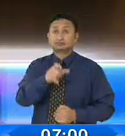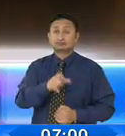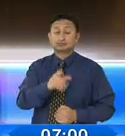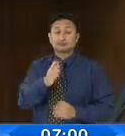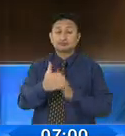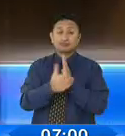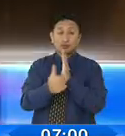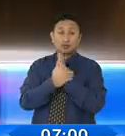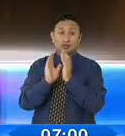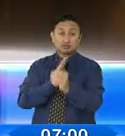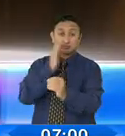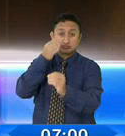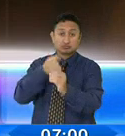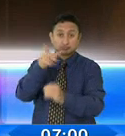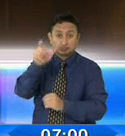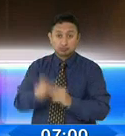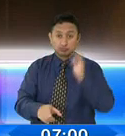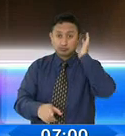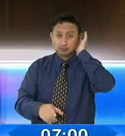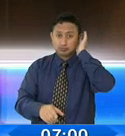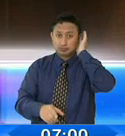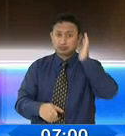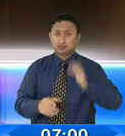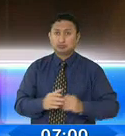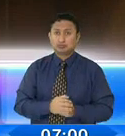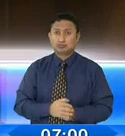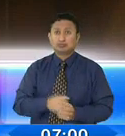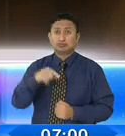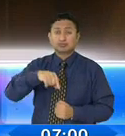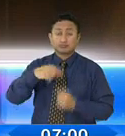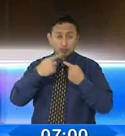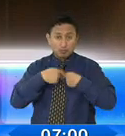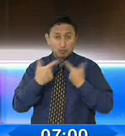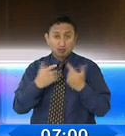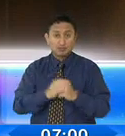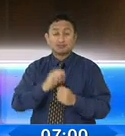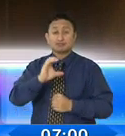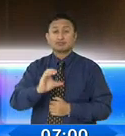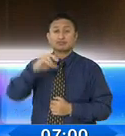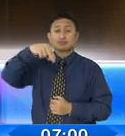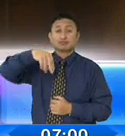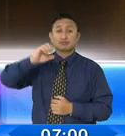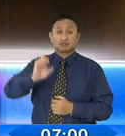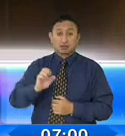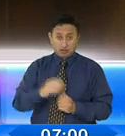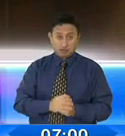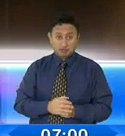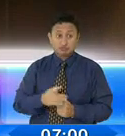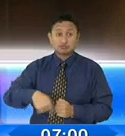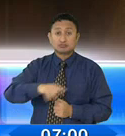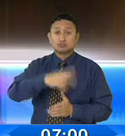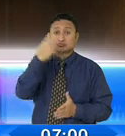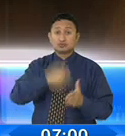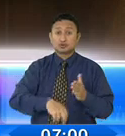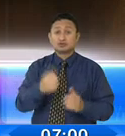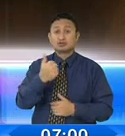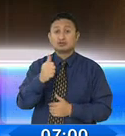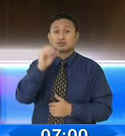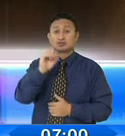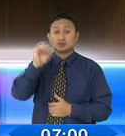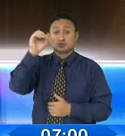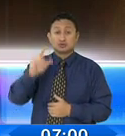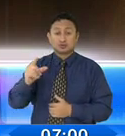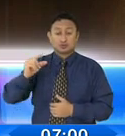capacitaciones presenciales o virtuales convocadas por el Consejo Nacional Electoral serán multados con el 10% de un